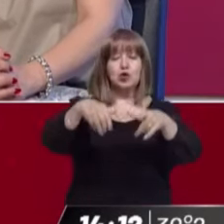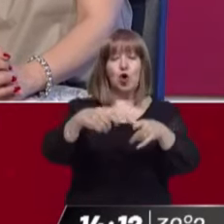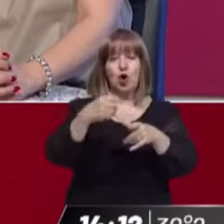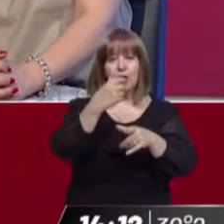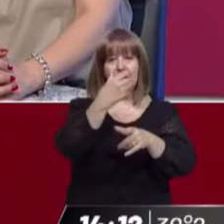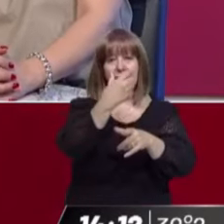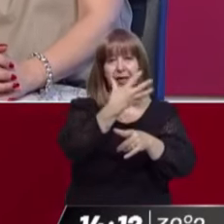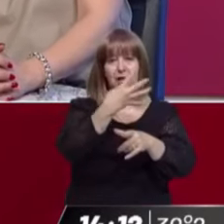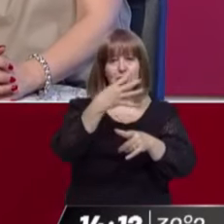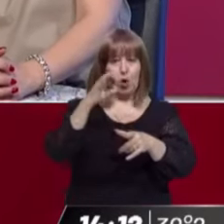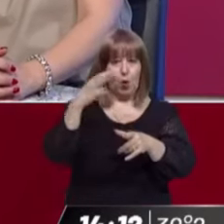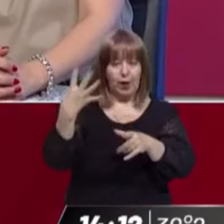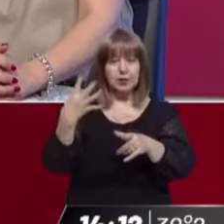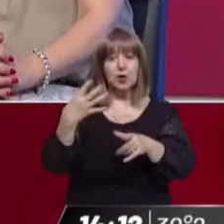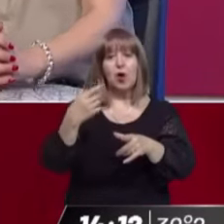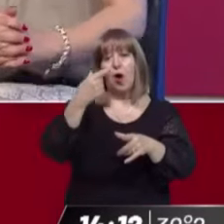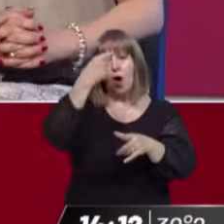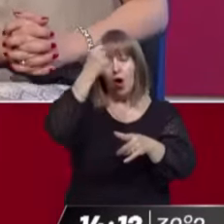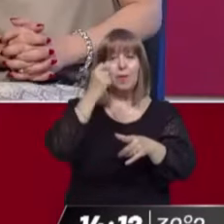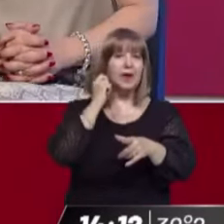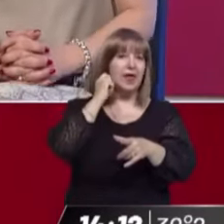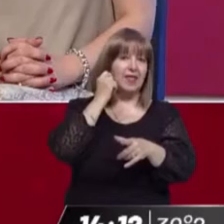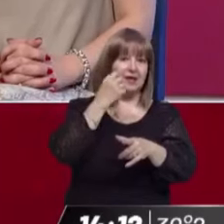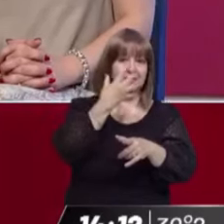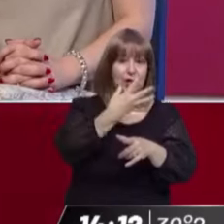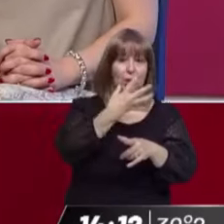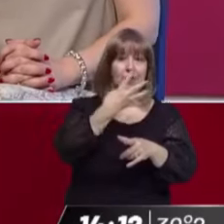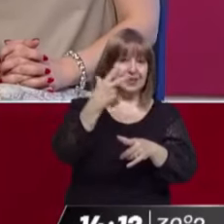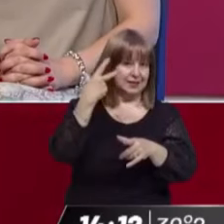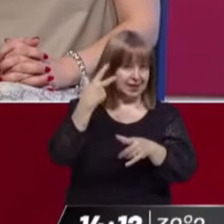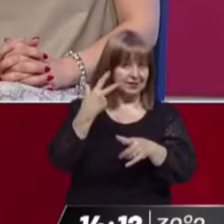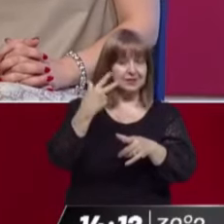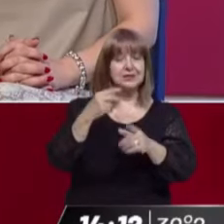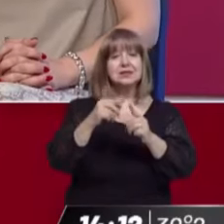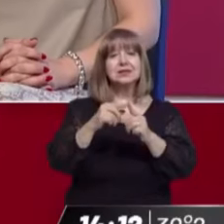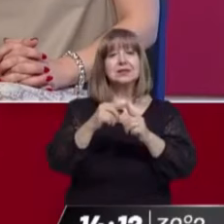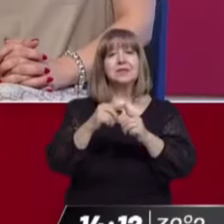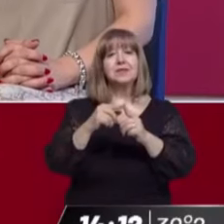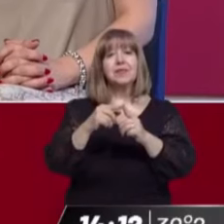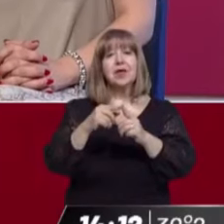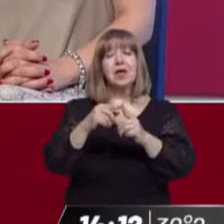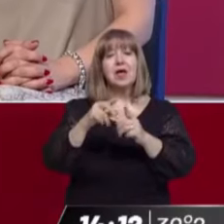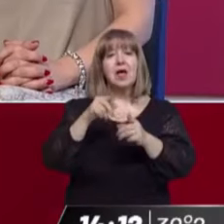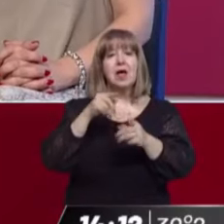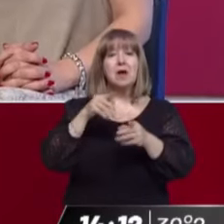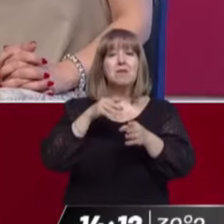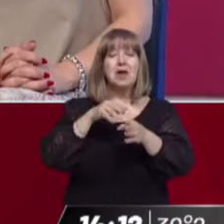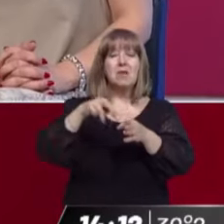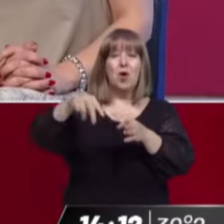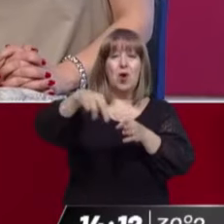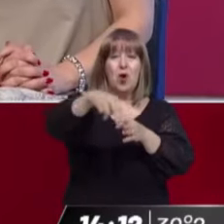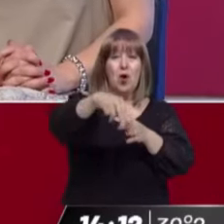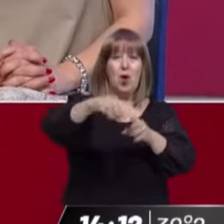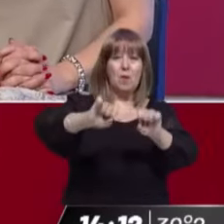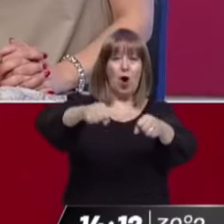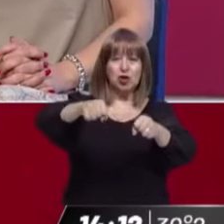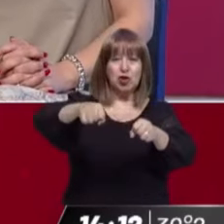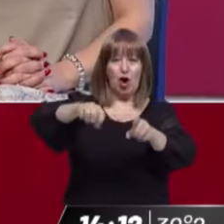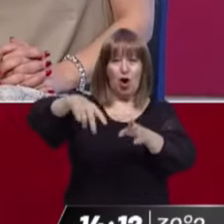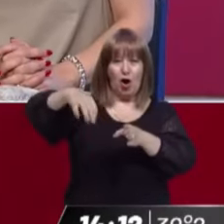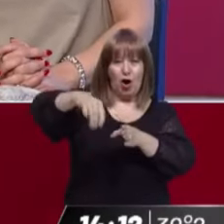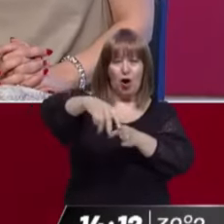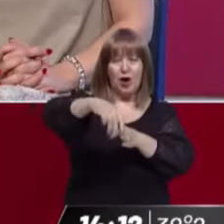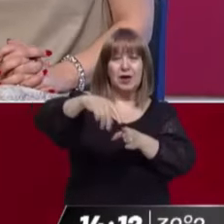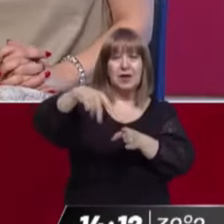504 que iba comandado por un hombre de 53 años que terminó atropellando a un motociclista